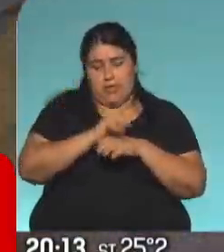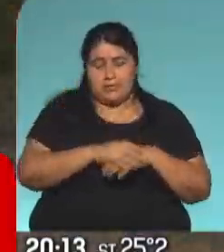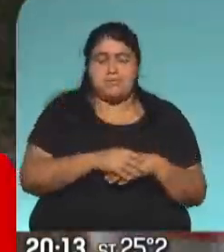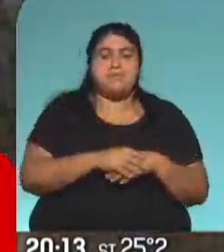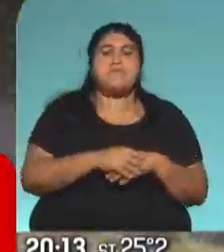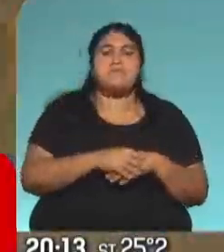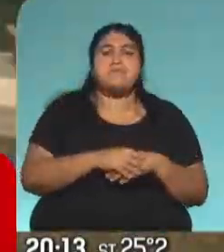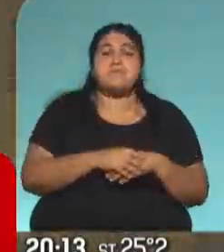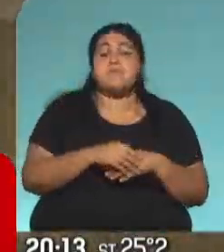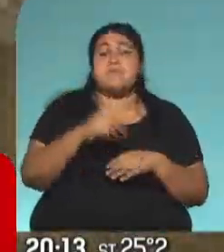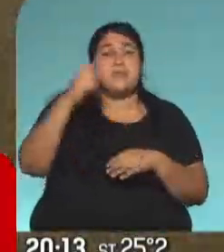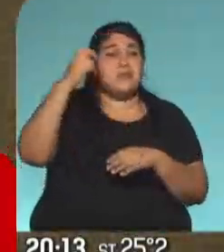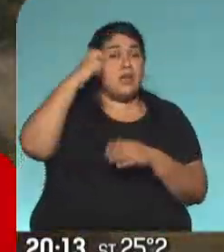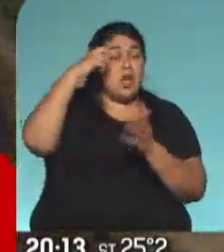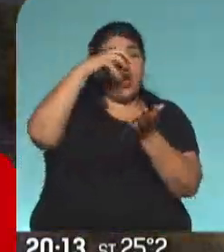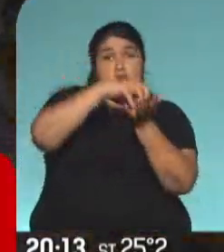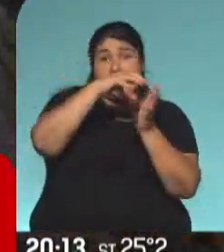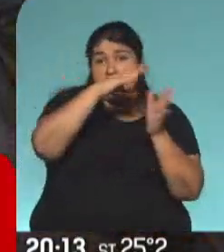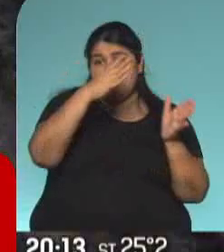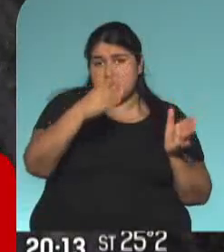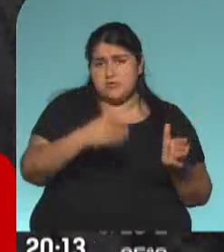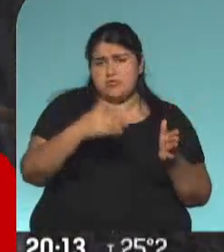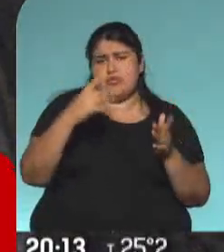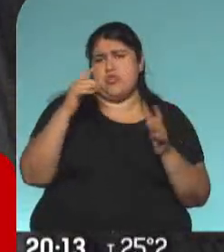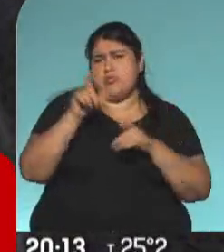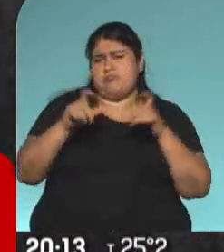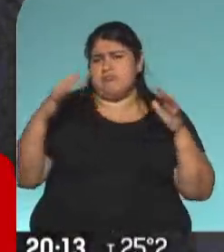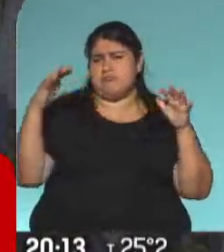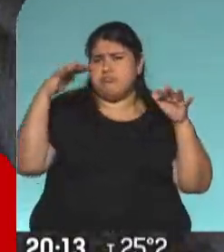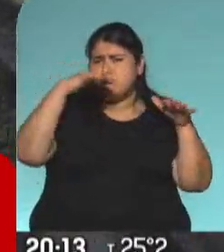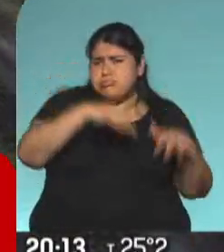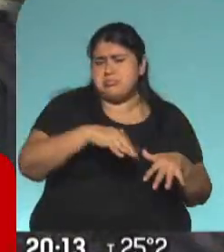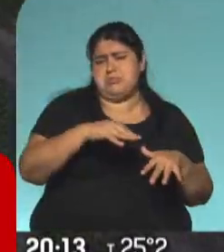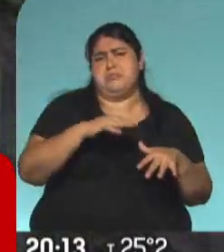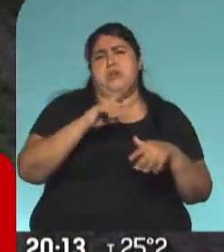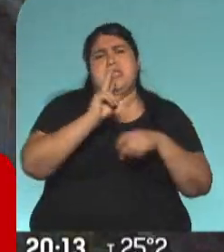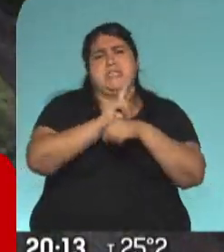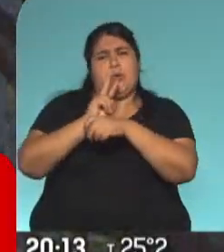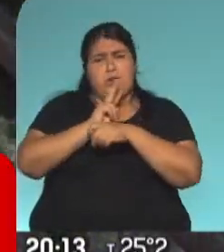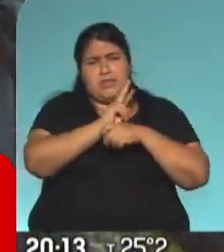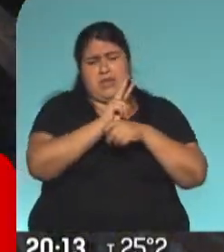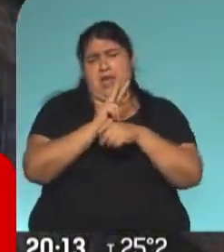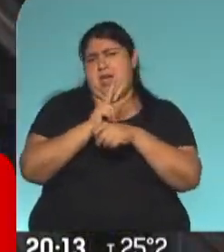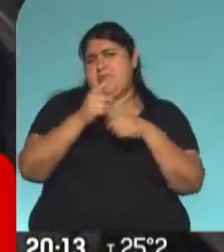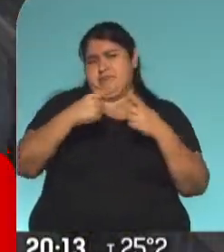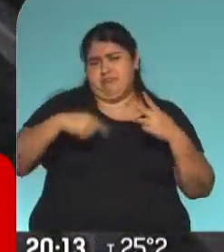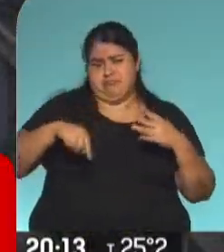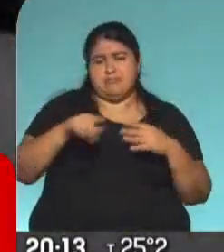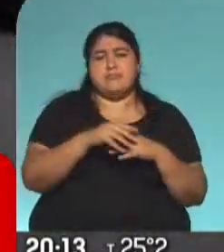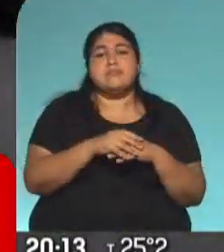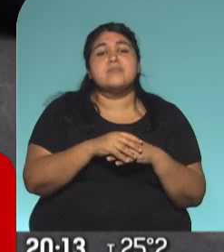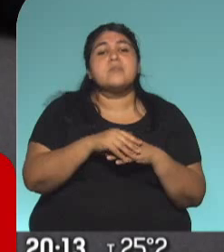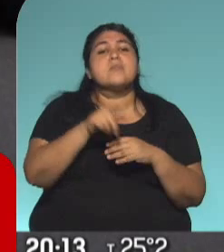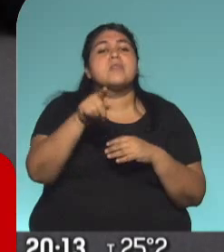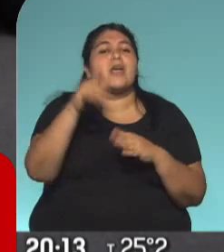decíamos realizada en el Congreso, lejos de ser multitudinaria, con la seguridad del caso, con